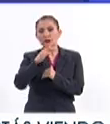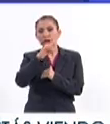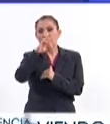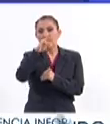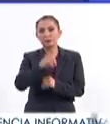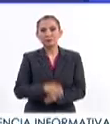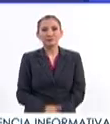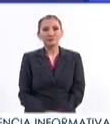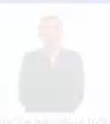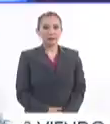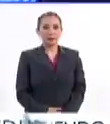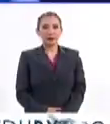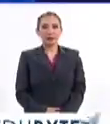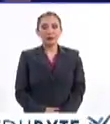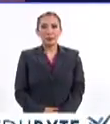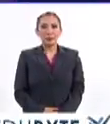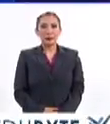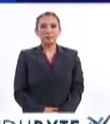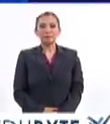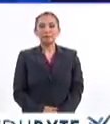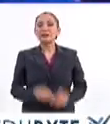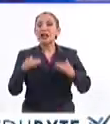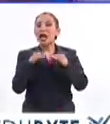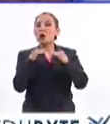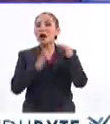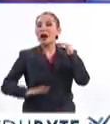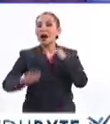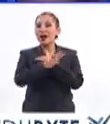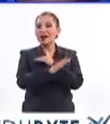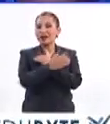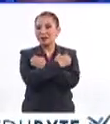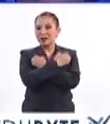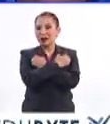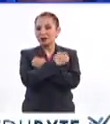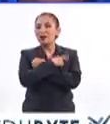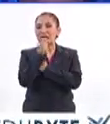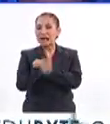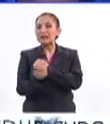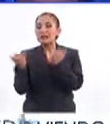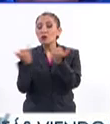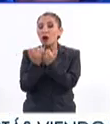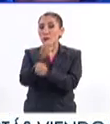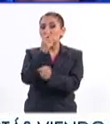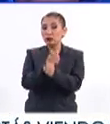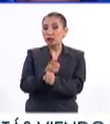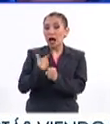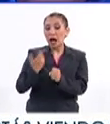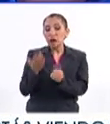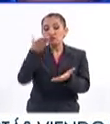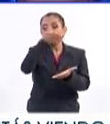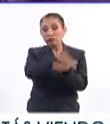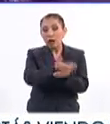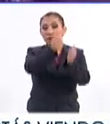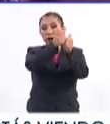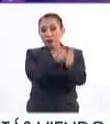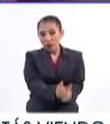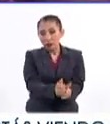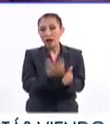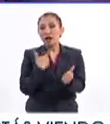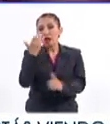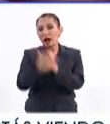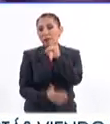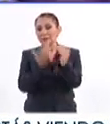Concheiro. La equidad en el ámbito de la educación implica igualdad de oportunidades en el ingreso, permanencia